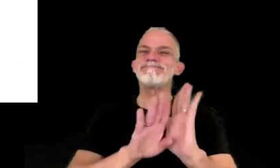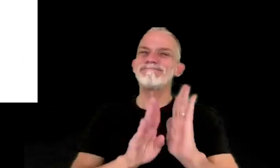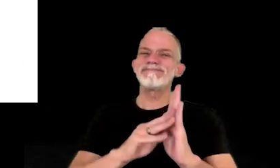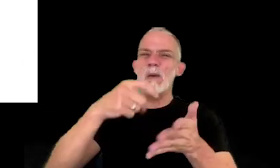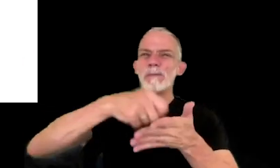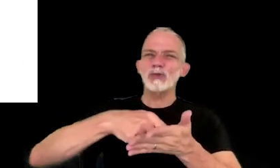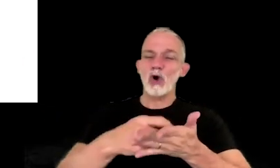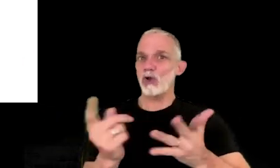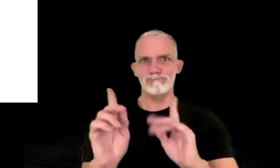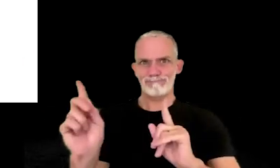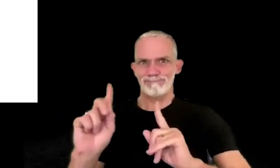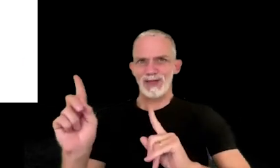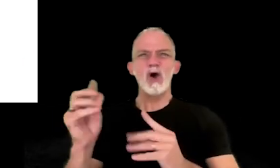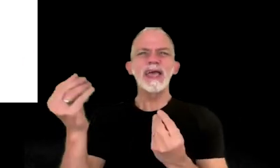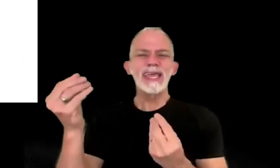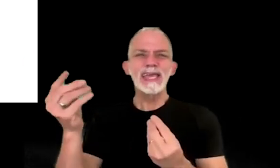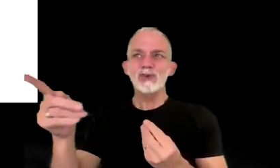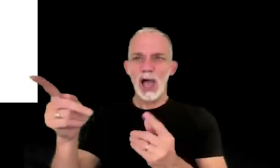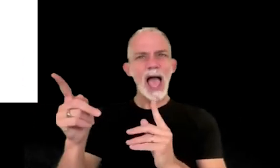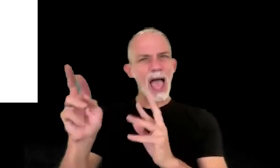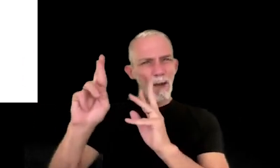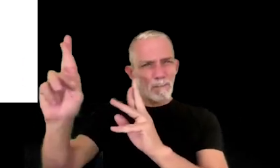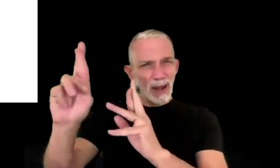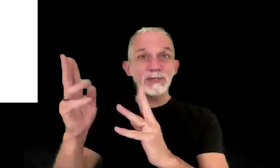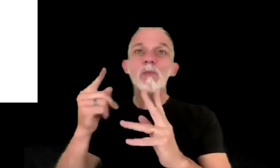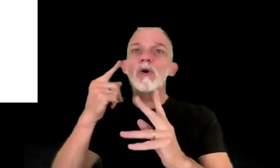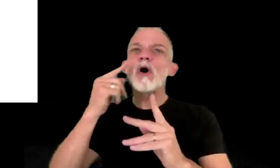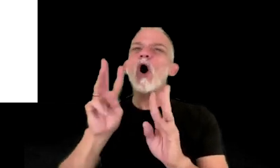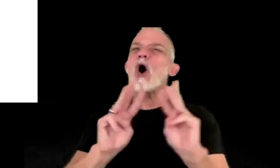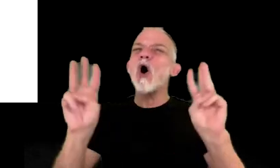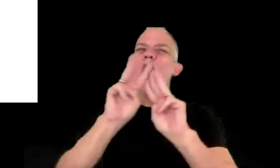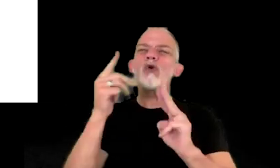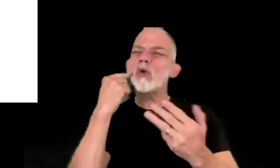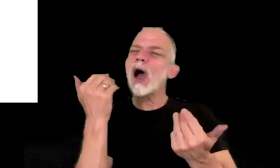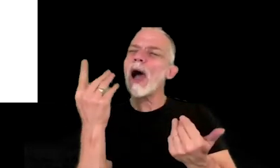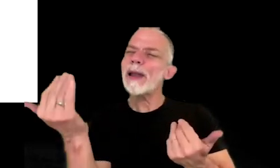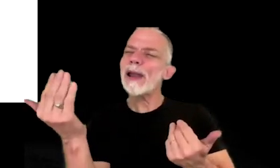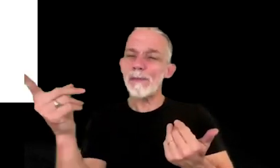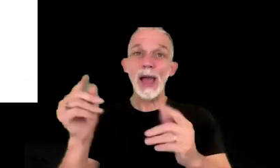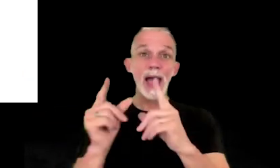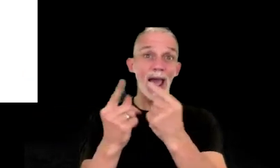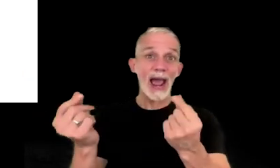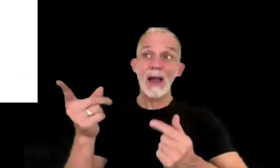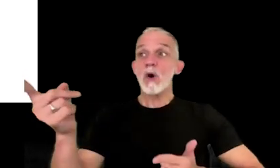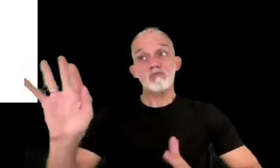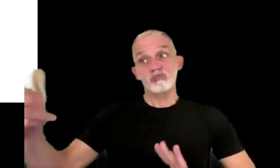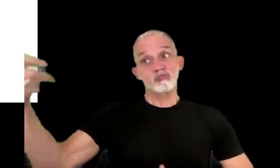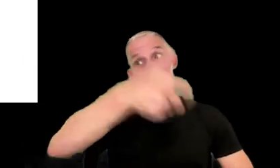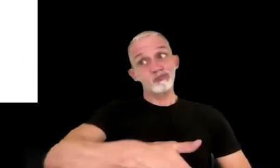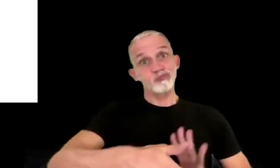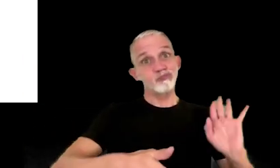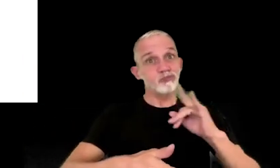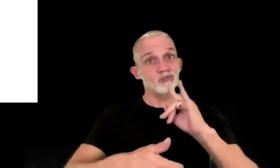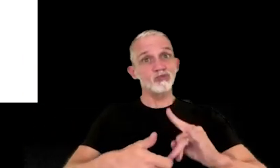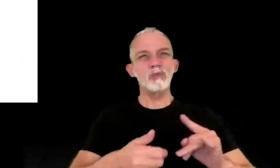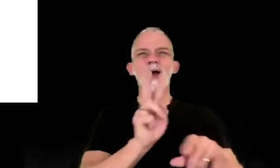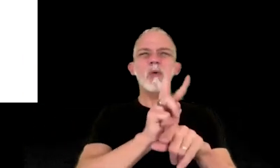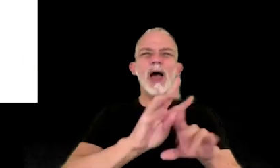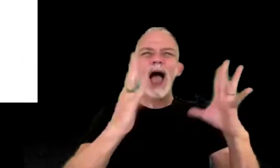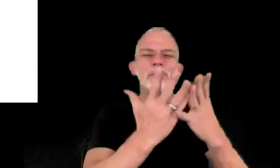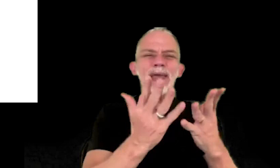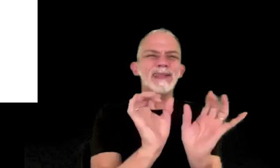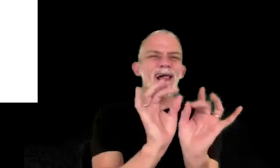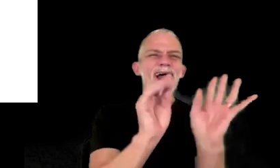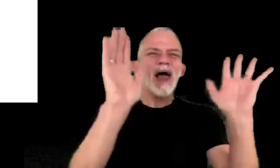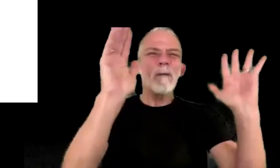comprar parte del protocolo, lo que se permitía bajo control de Naciones Unidas que era que Japón hiciera una inversión de carácter ambiental de reducción